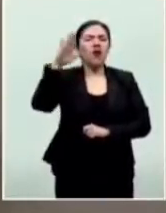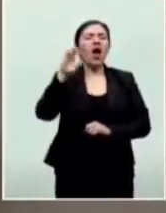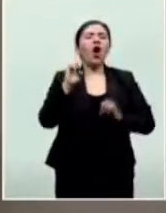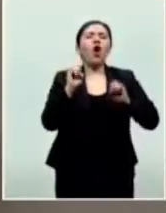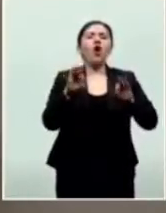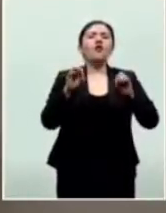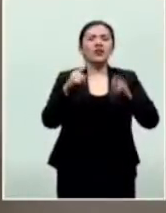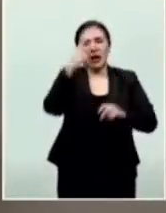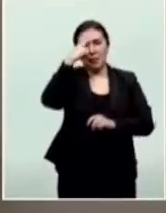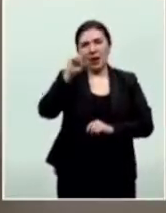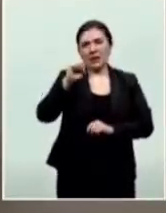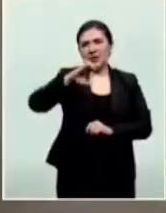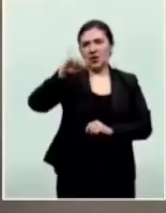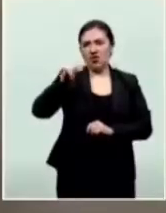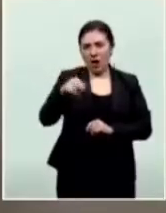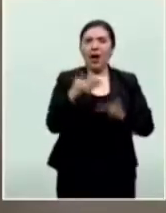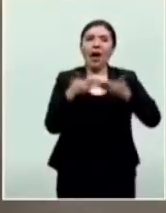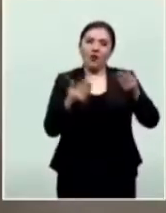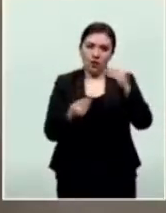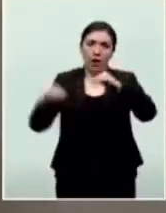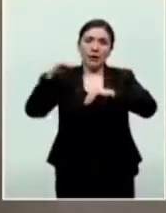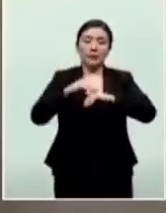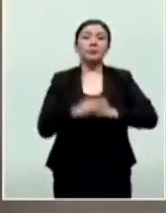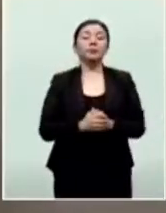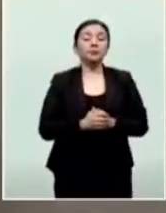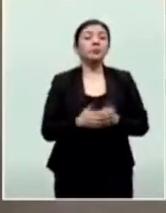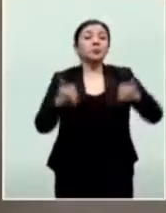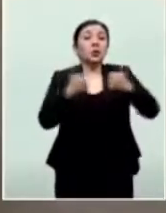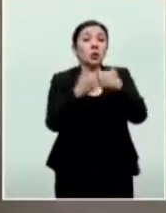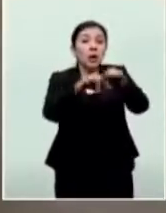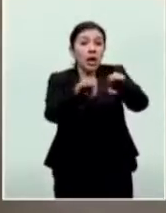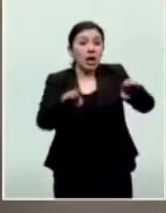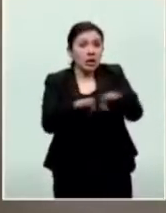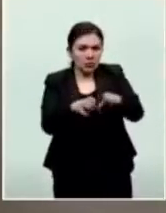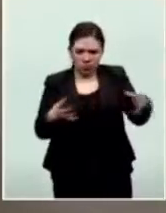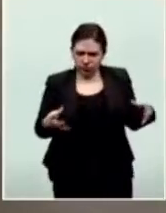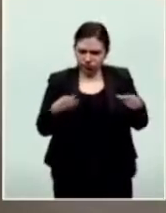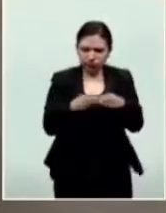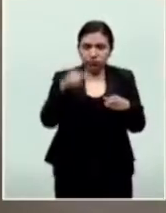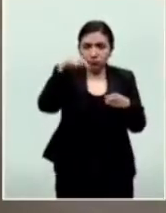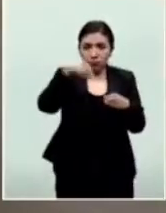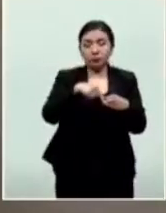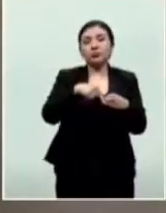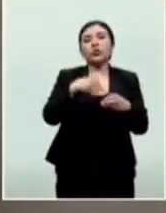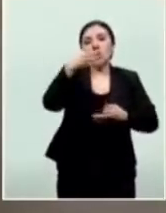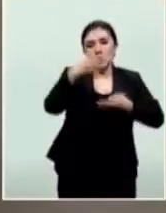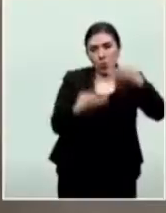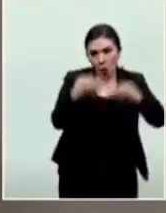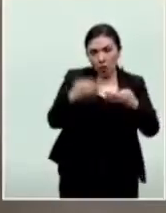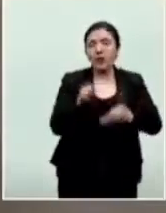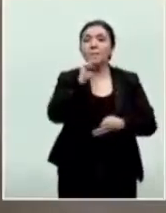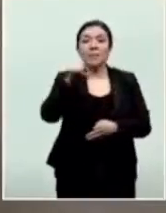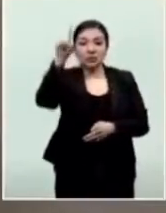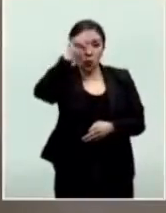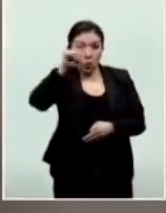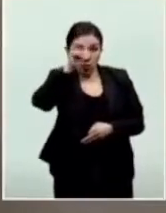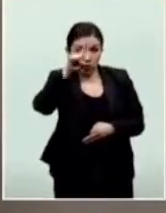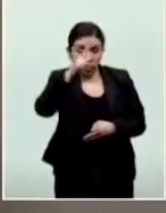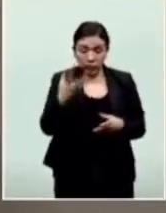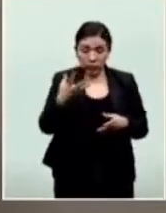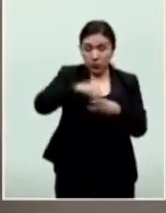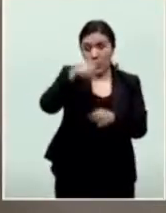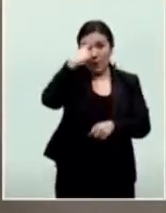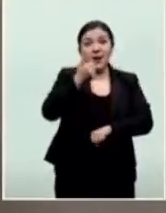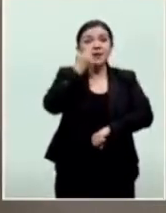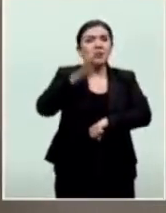de la Suprema Corte, y todo el equipo, tanto de la Corte como del Consejo, en